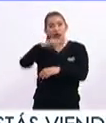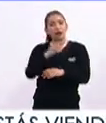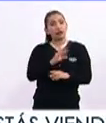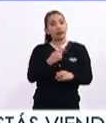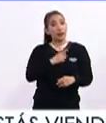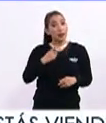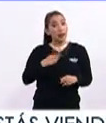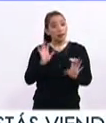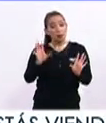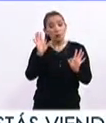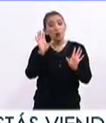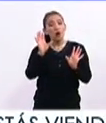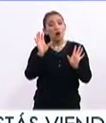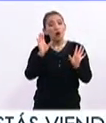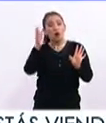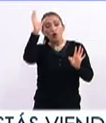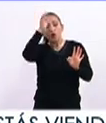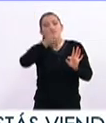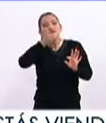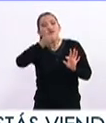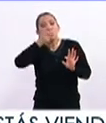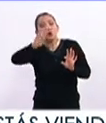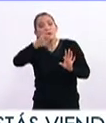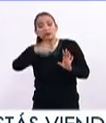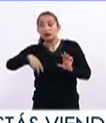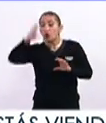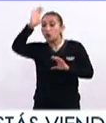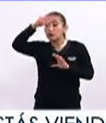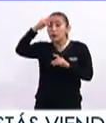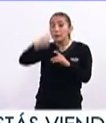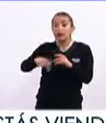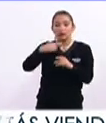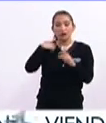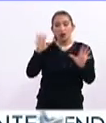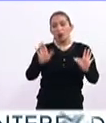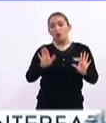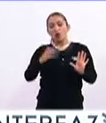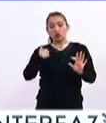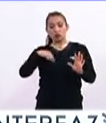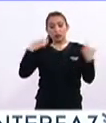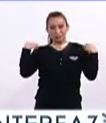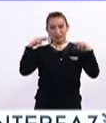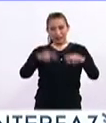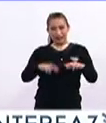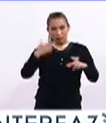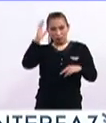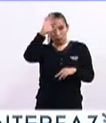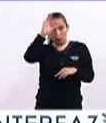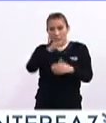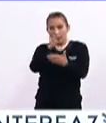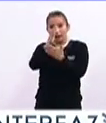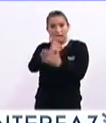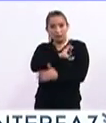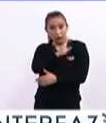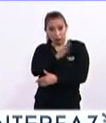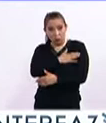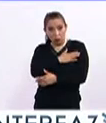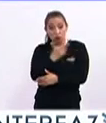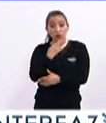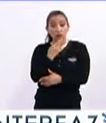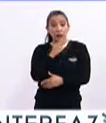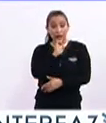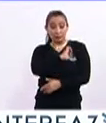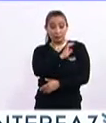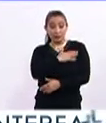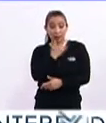poco, no una cultura universitaria, sino la cultura de México, y a veces somos una especie de embajadores de la cultura y del español, del uso del